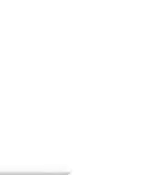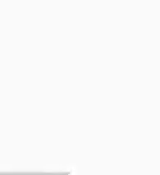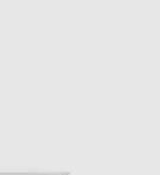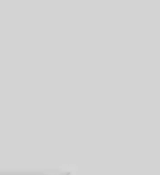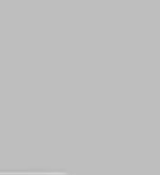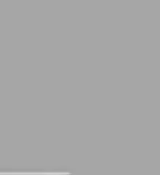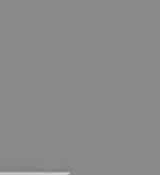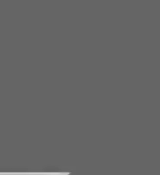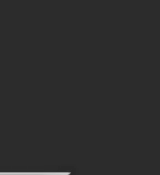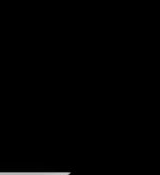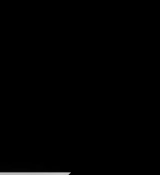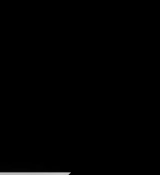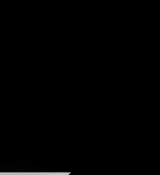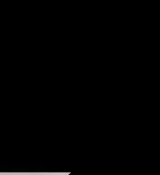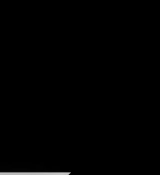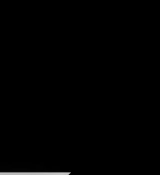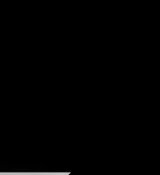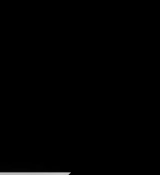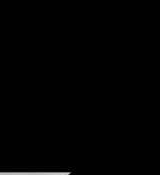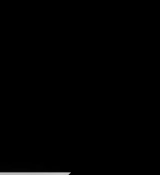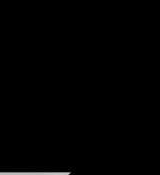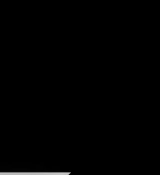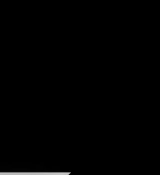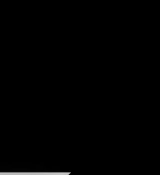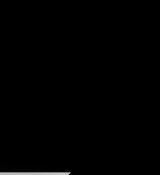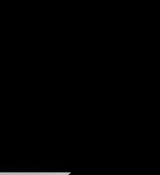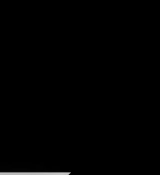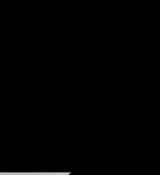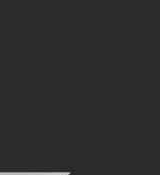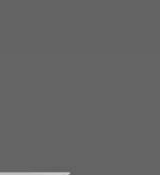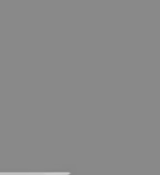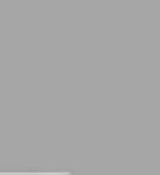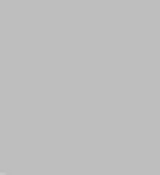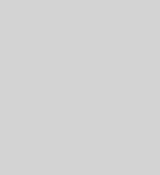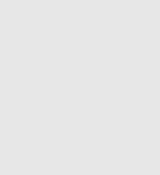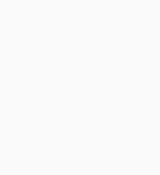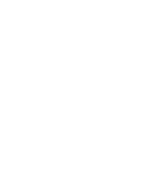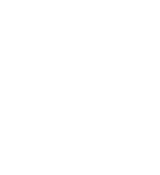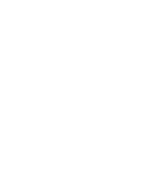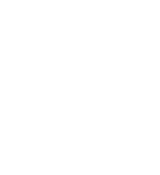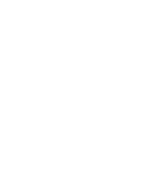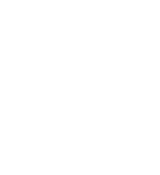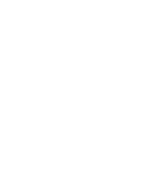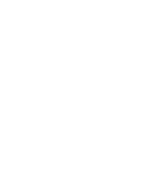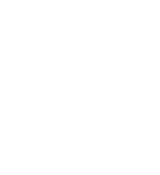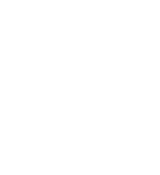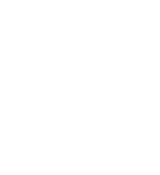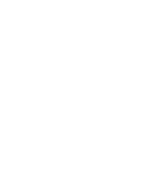La conferencia del presidente Andrés Manuel López Obrador en 5 minutos o menos.